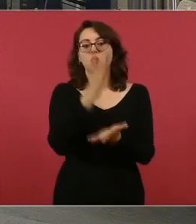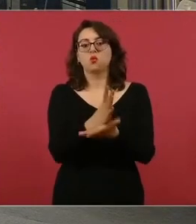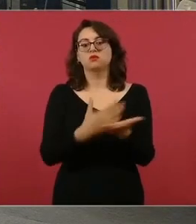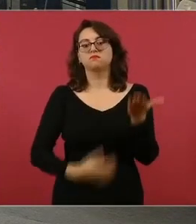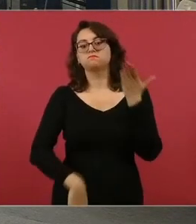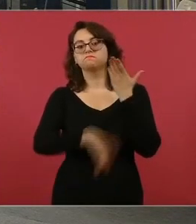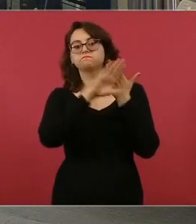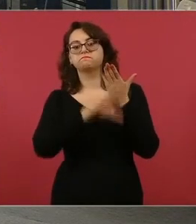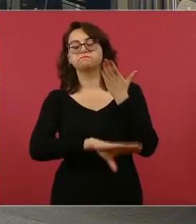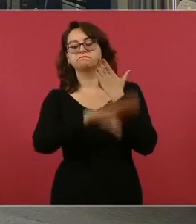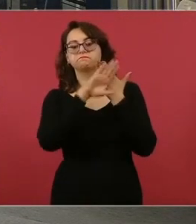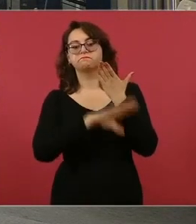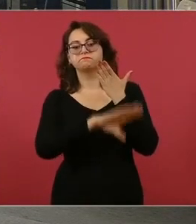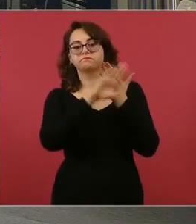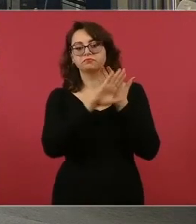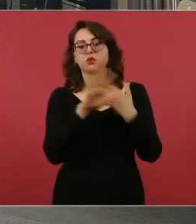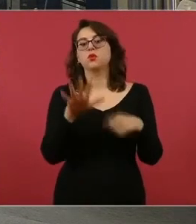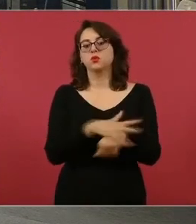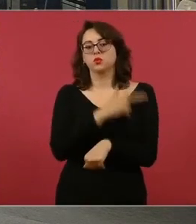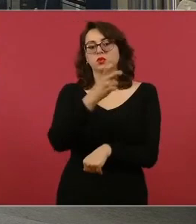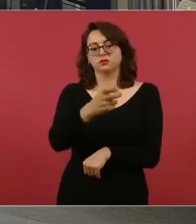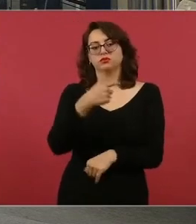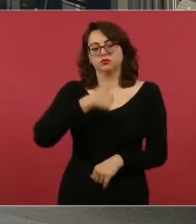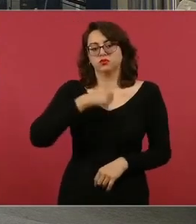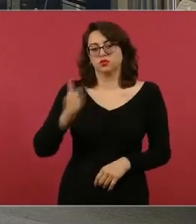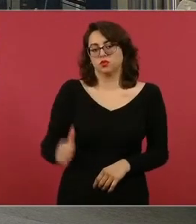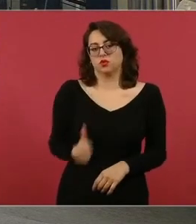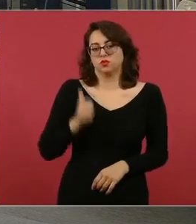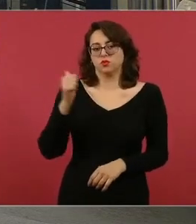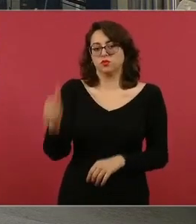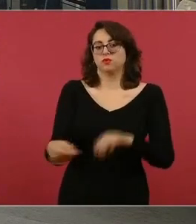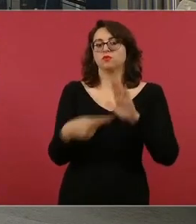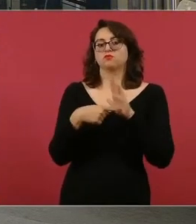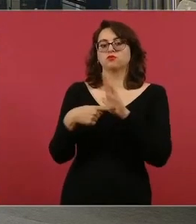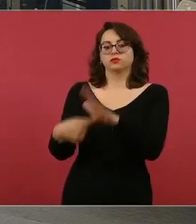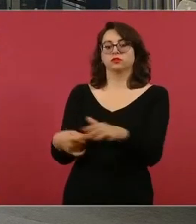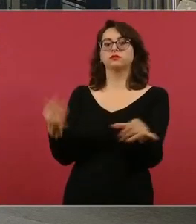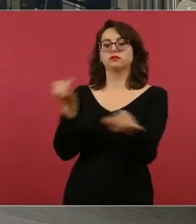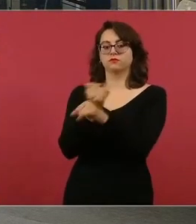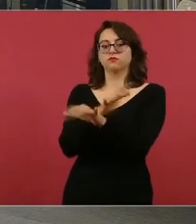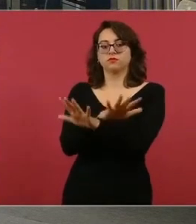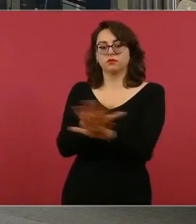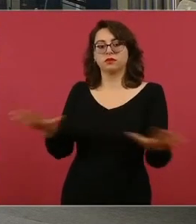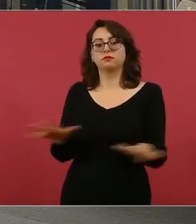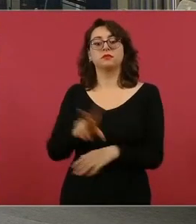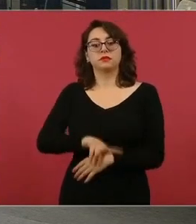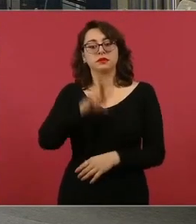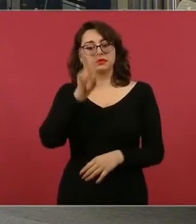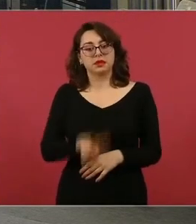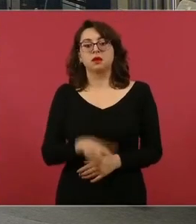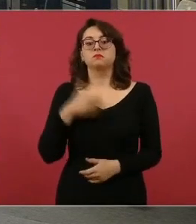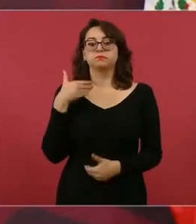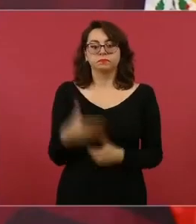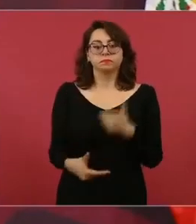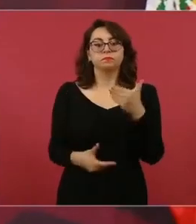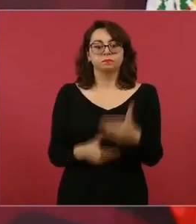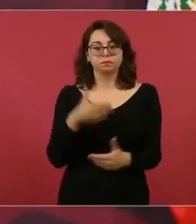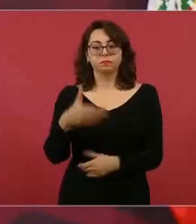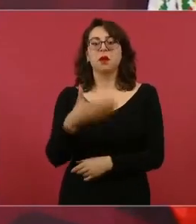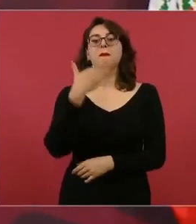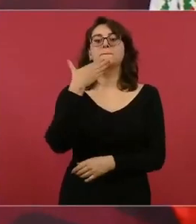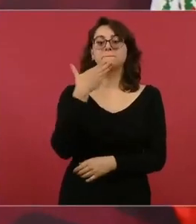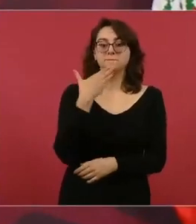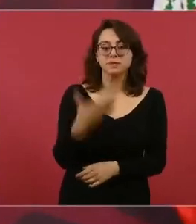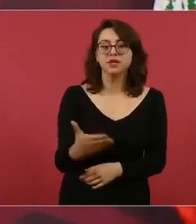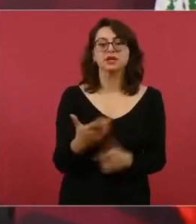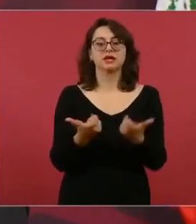Hay que estar informando, pero que la gente sepa, vamos bien en la economía, bien